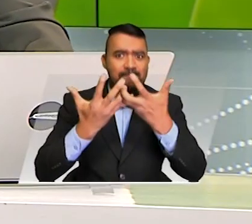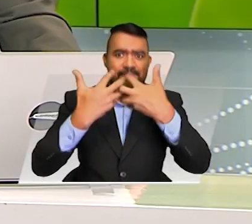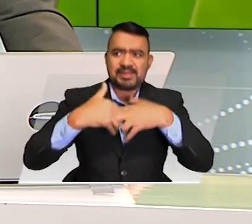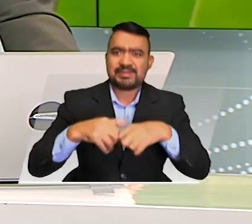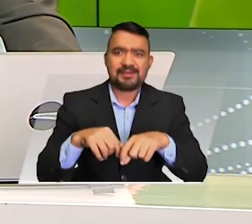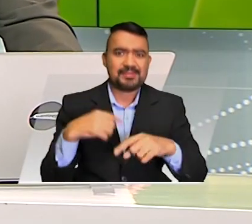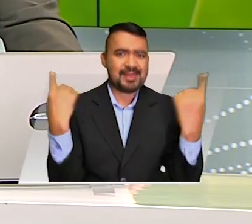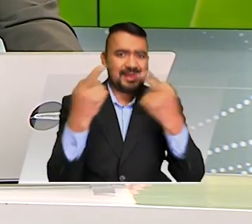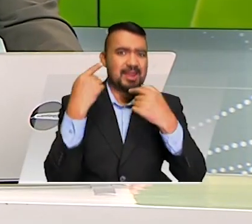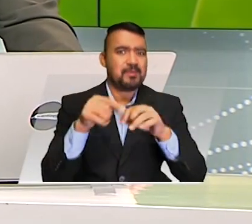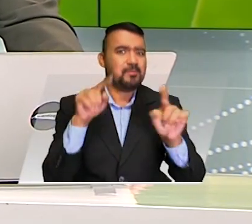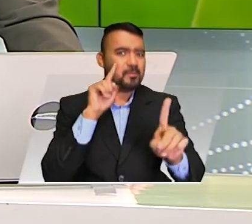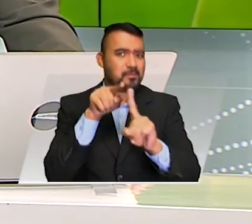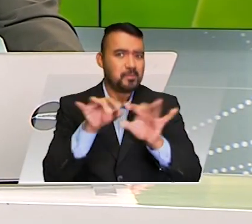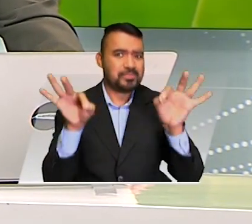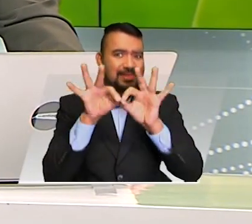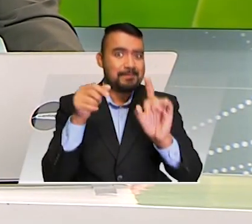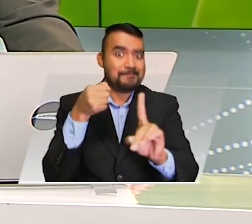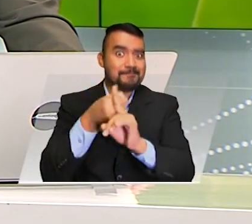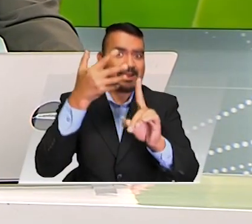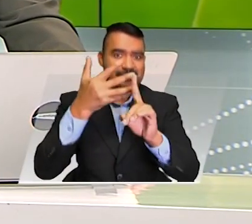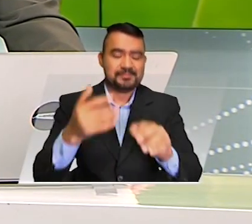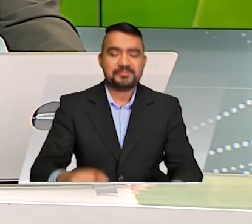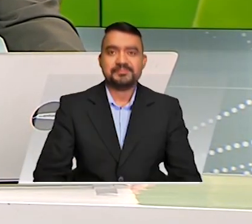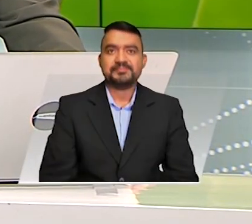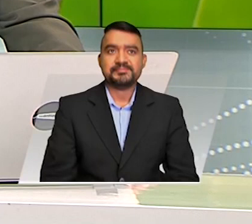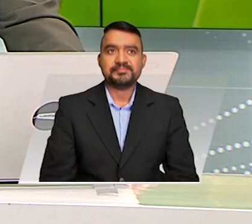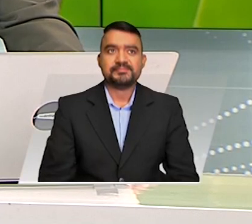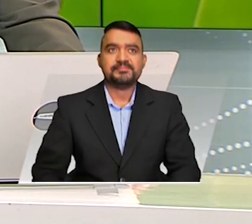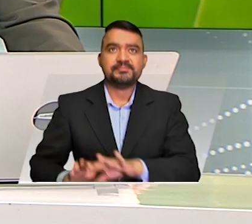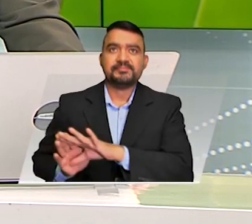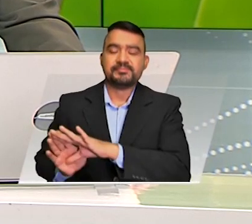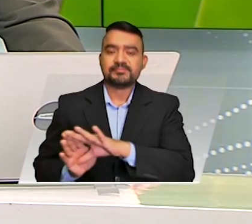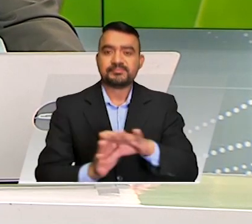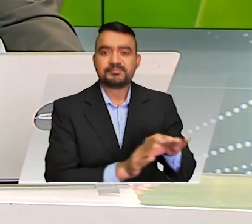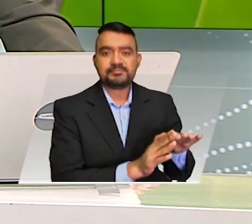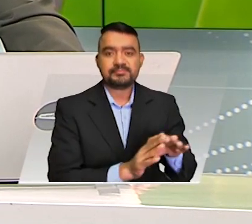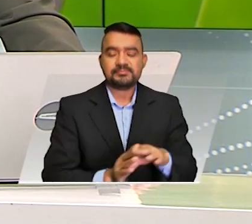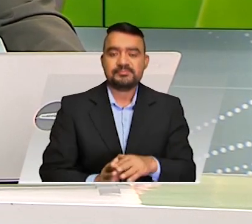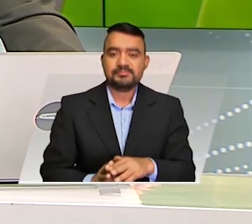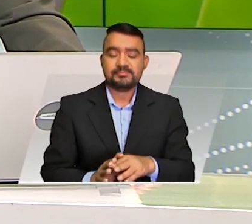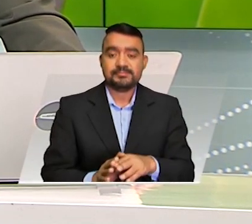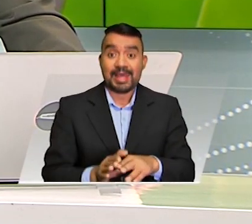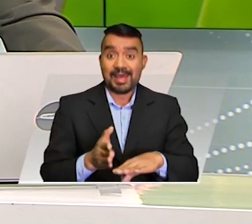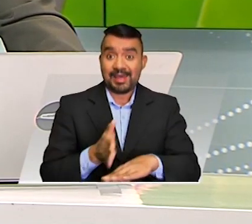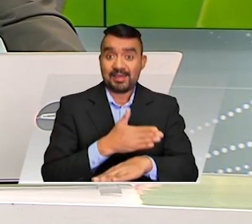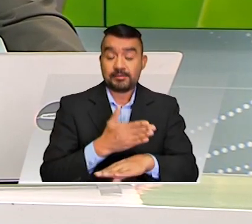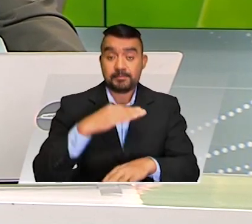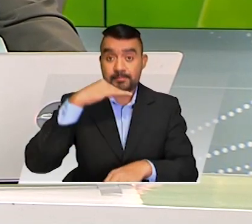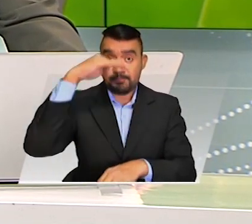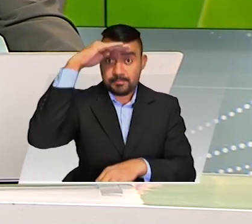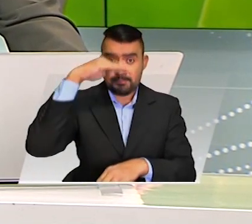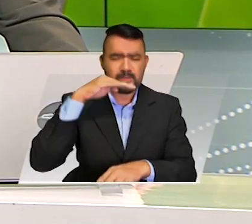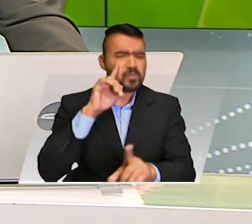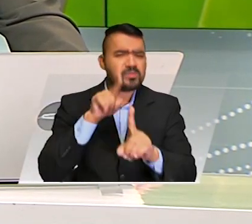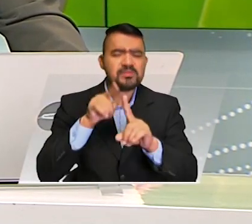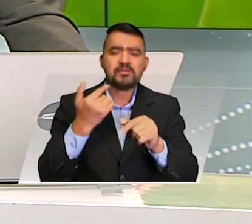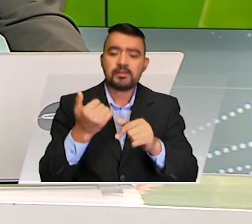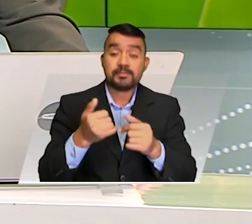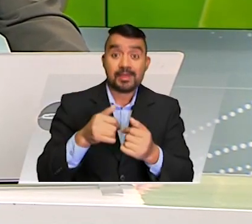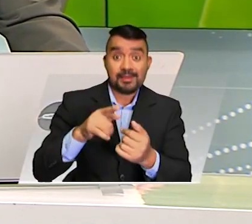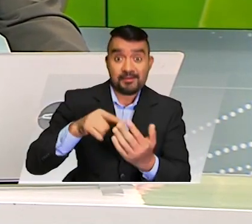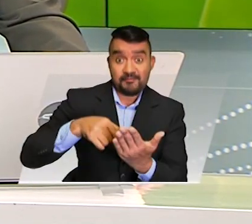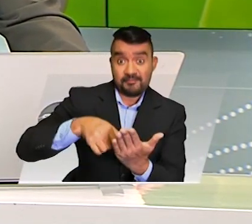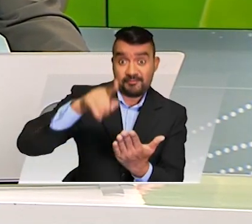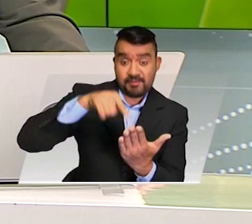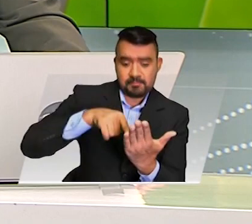luego de ser aprobado el acto legislativo por el cual medellín se convertirá en distrito especial de ciencia tecnología e innovación quedan dudas